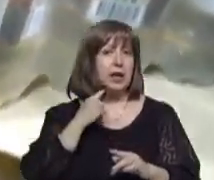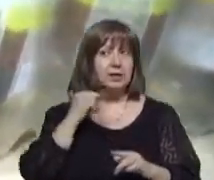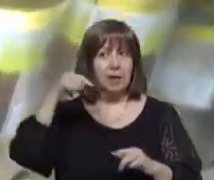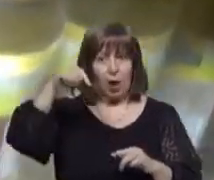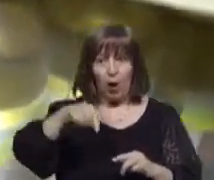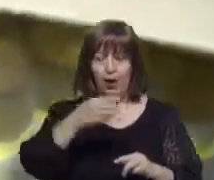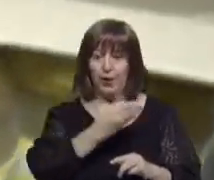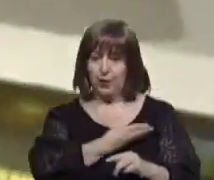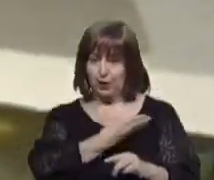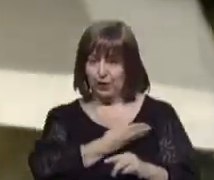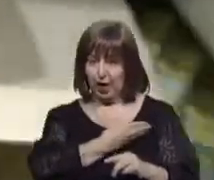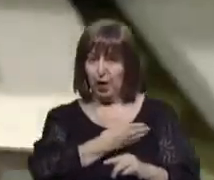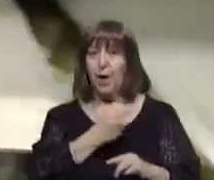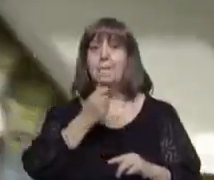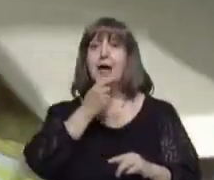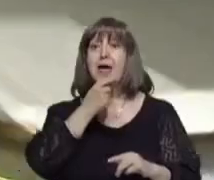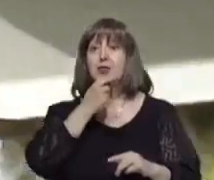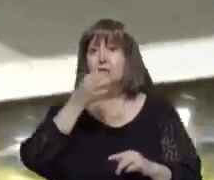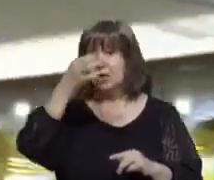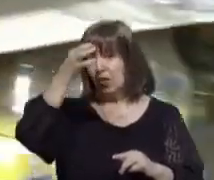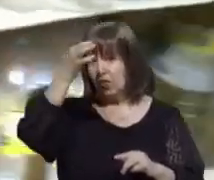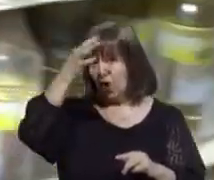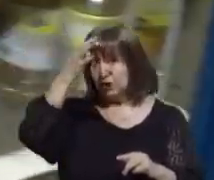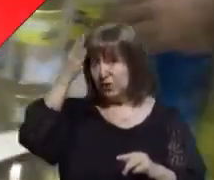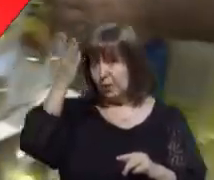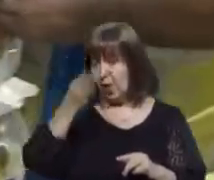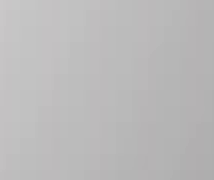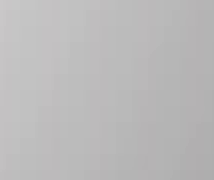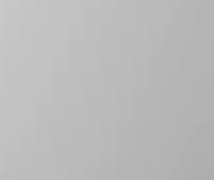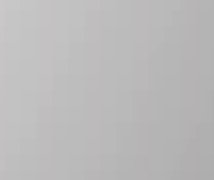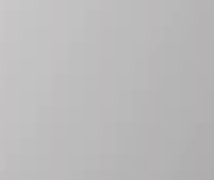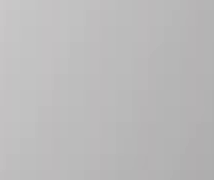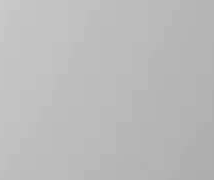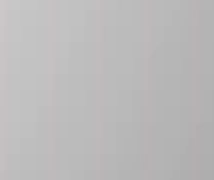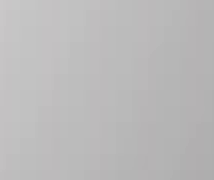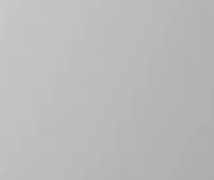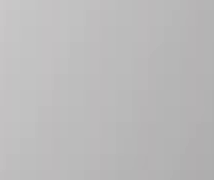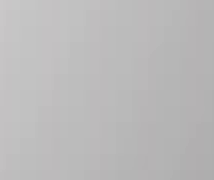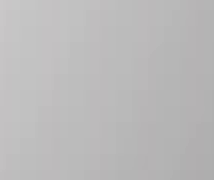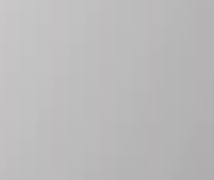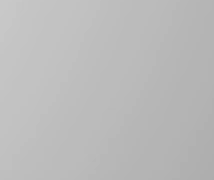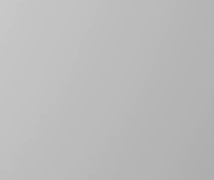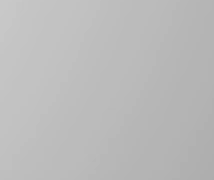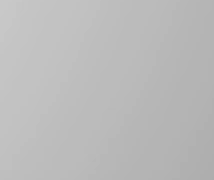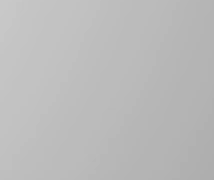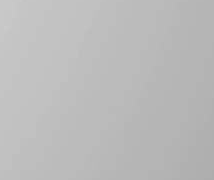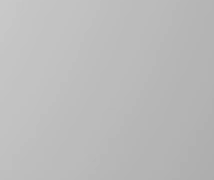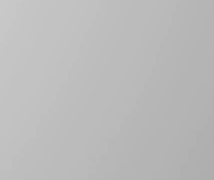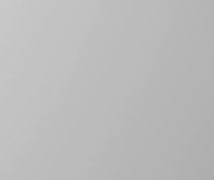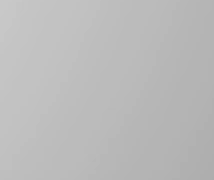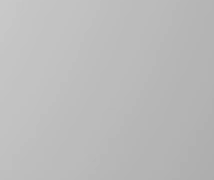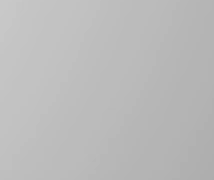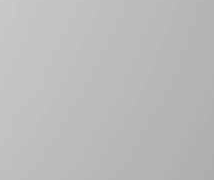hablamos de la provincia de Mendoza. Pero vos notaste esa desaceleración en los precios cuando vas a comprar, ¿lo notás?